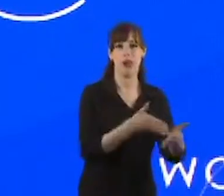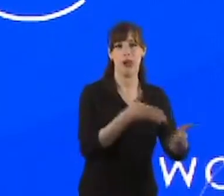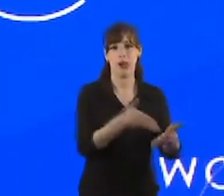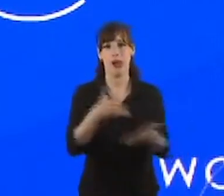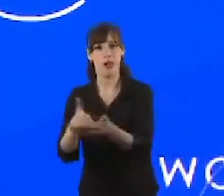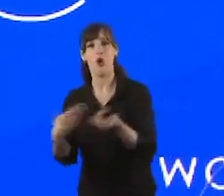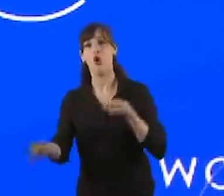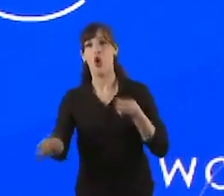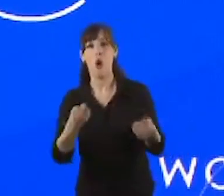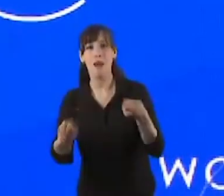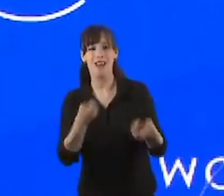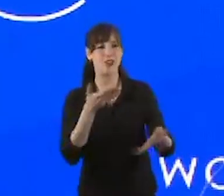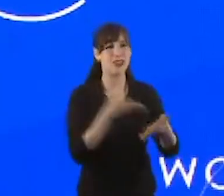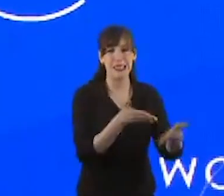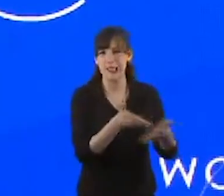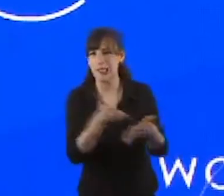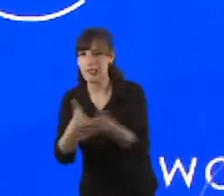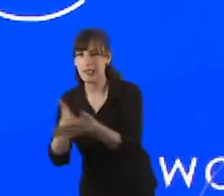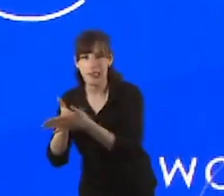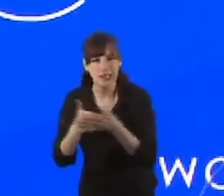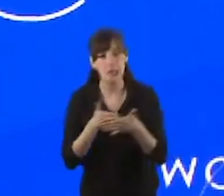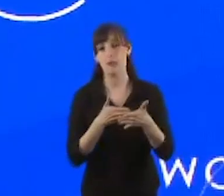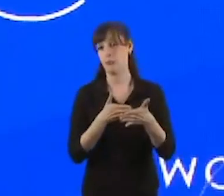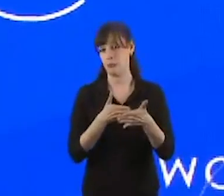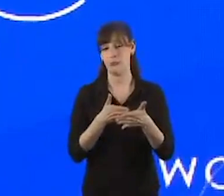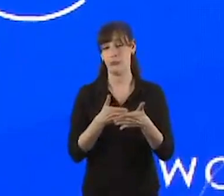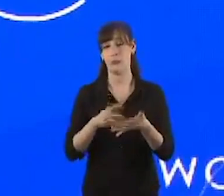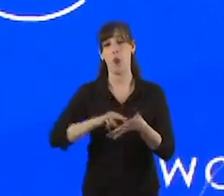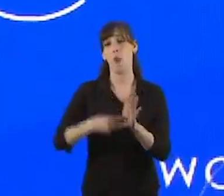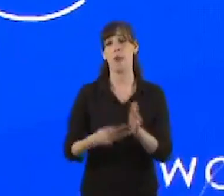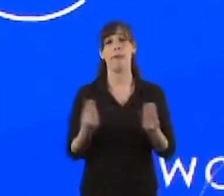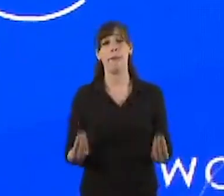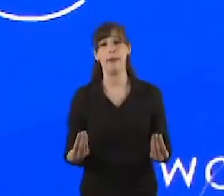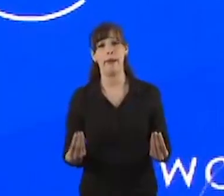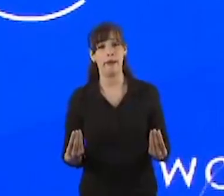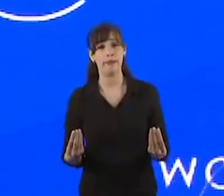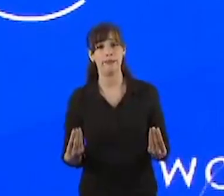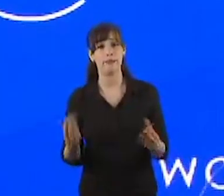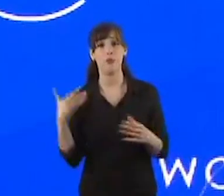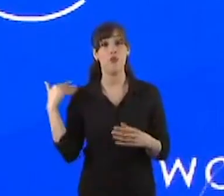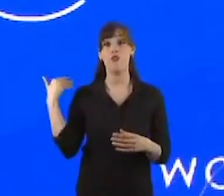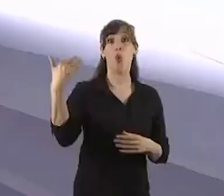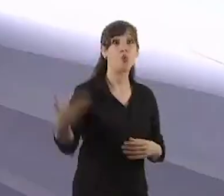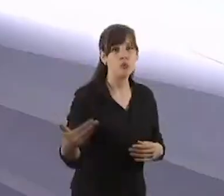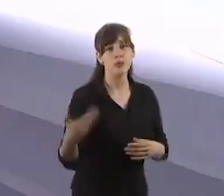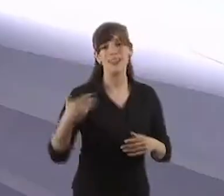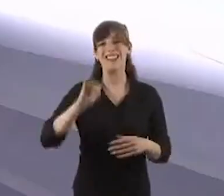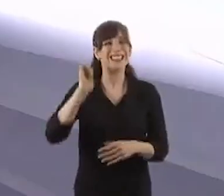si se atenta contra la propiedad privada, el único destino posible es la pobreza.